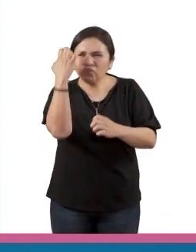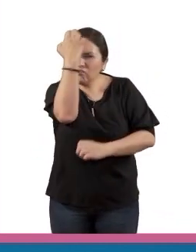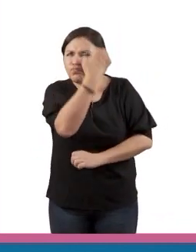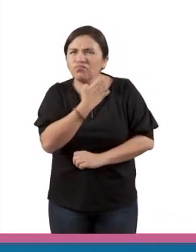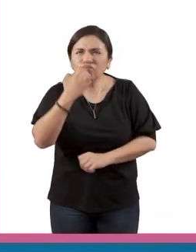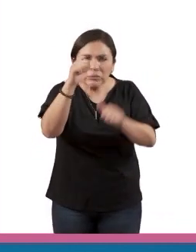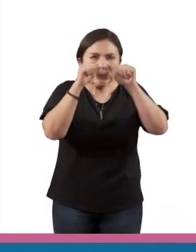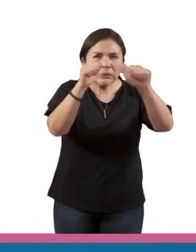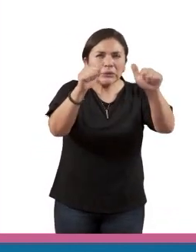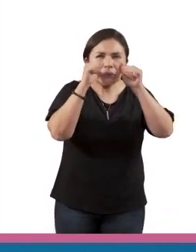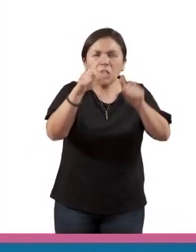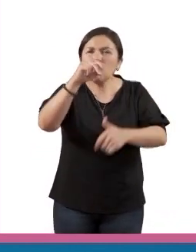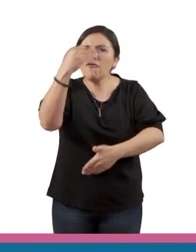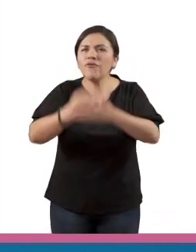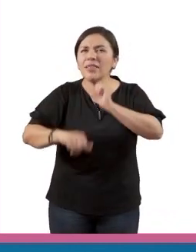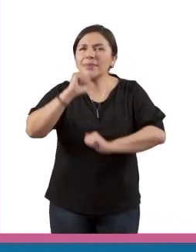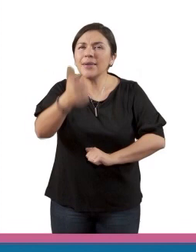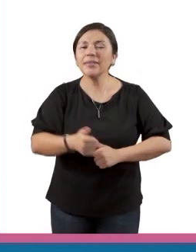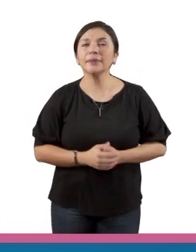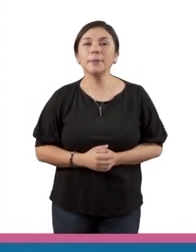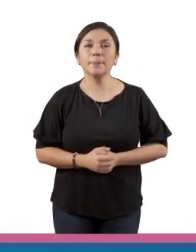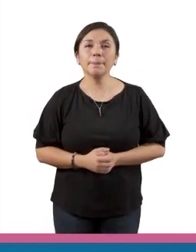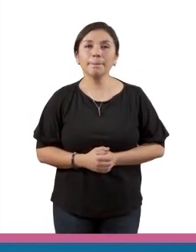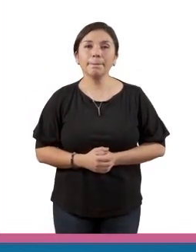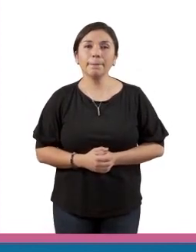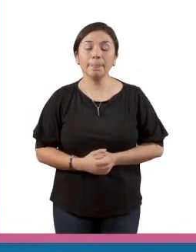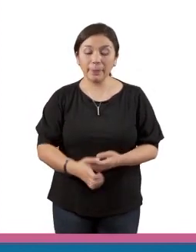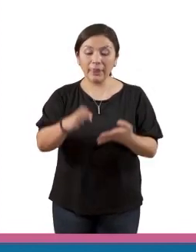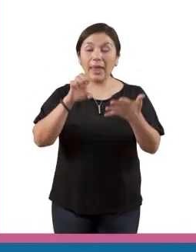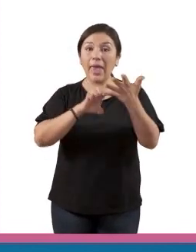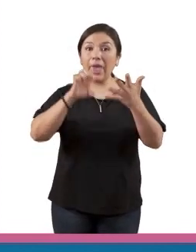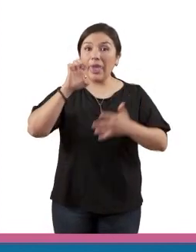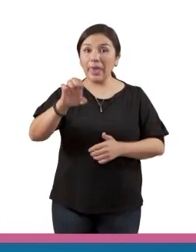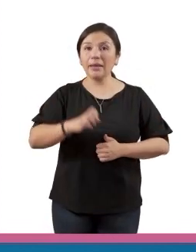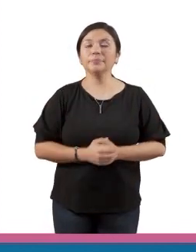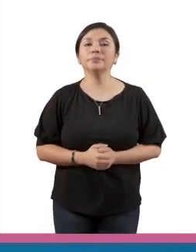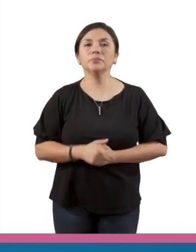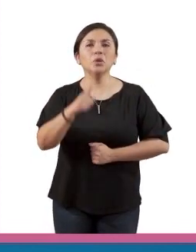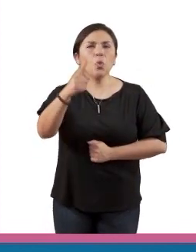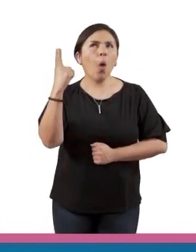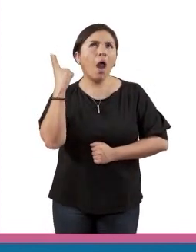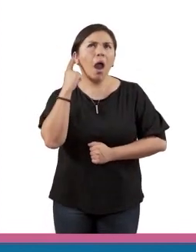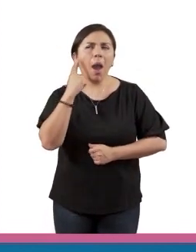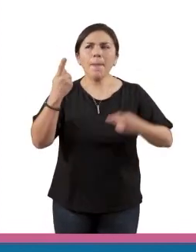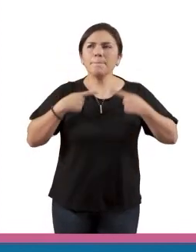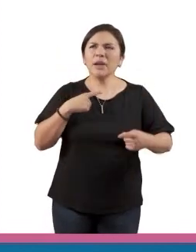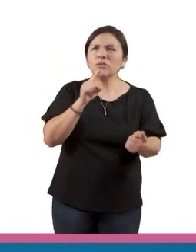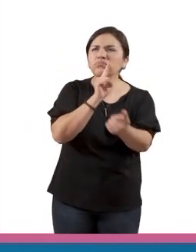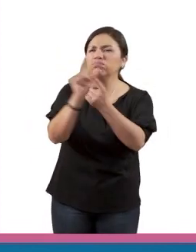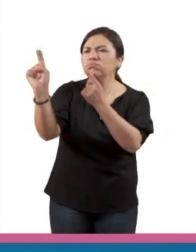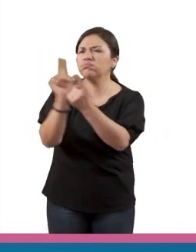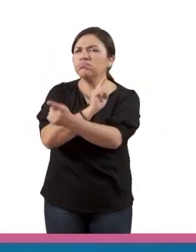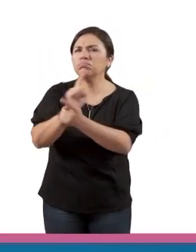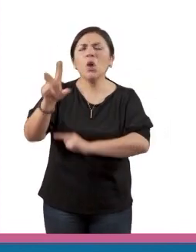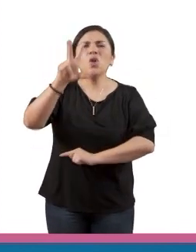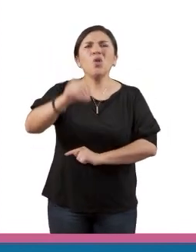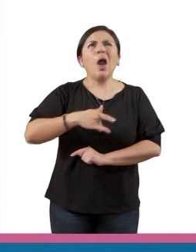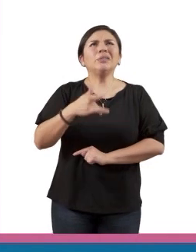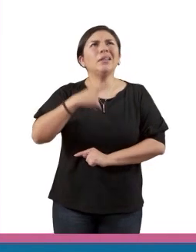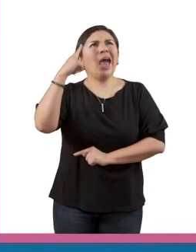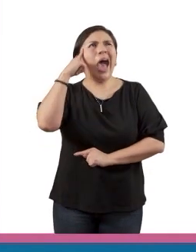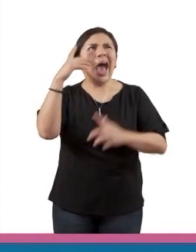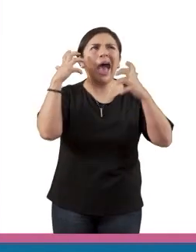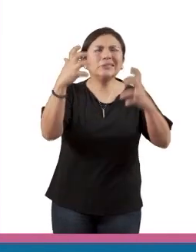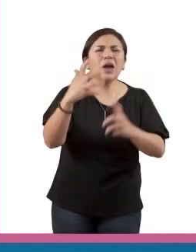todo y no se te escapa nada. E. Escuchas a las personas sin desesperarte,